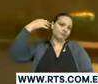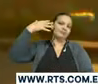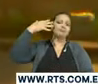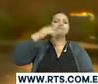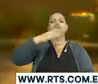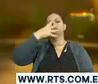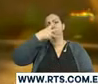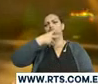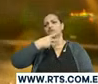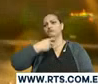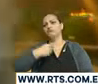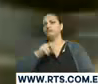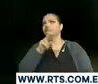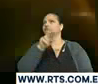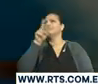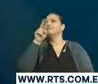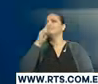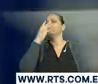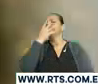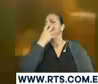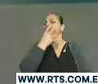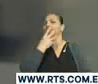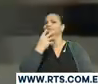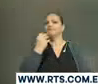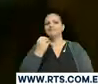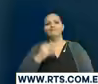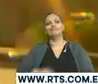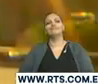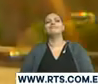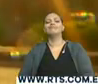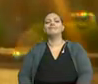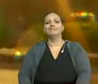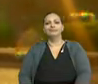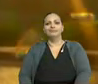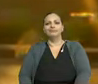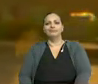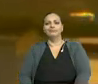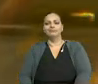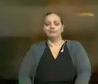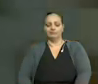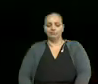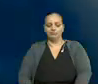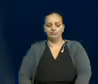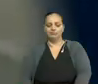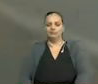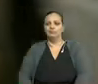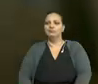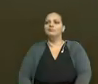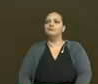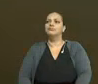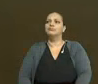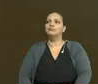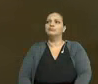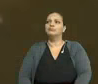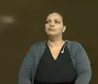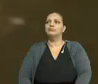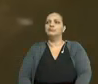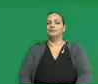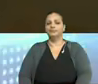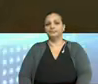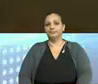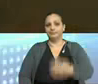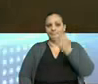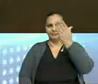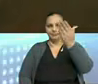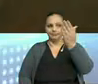mire, qué belleza de sol. Ahí está Martín, hace esa toma. Nos vamos a estudios con